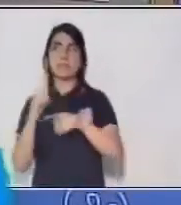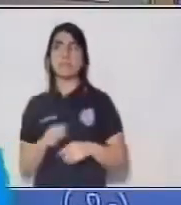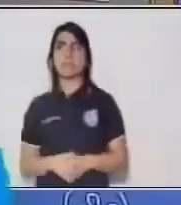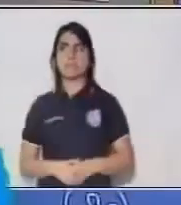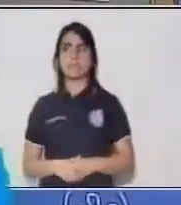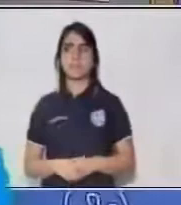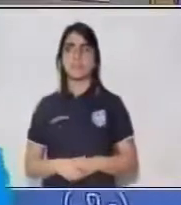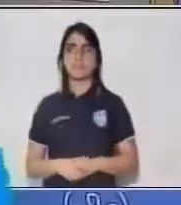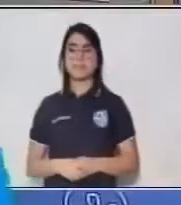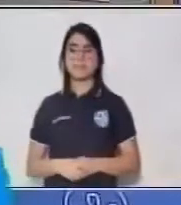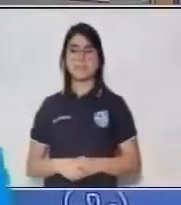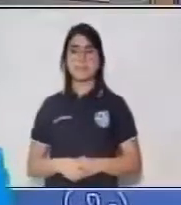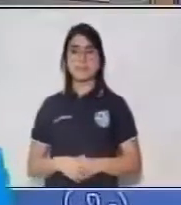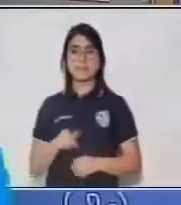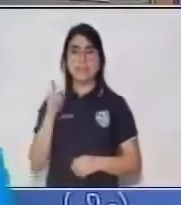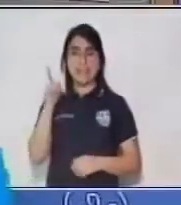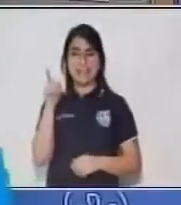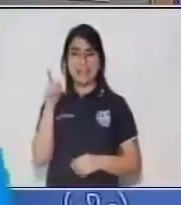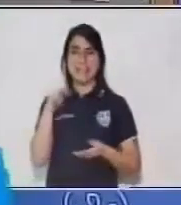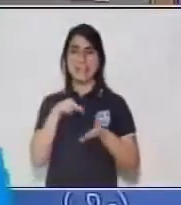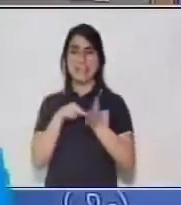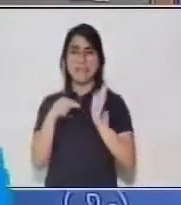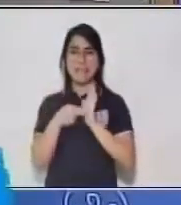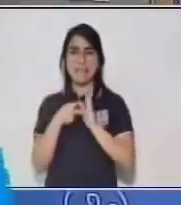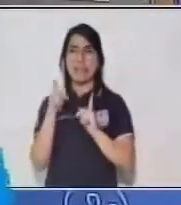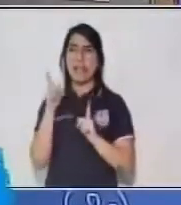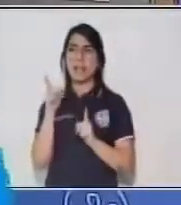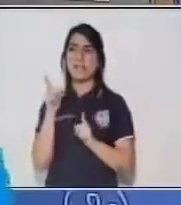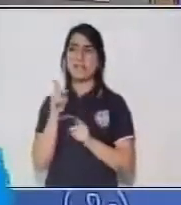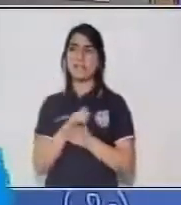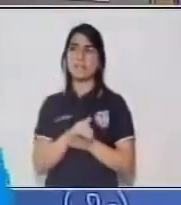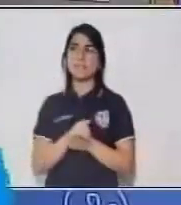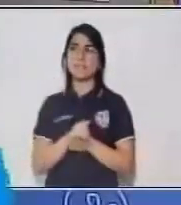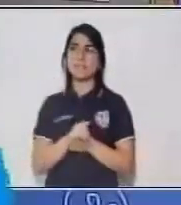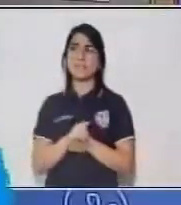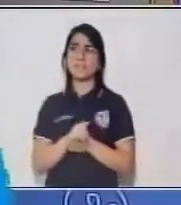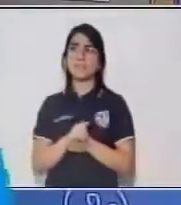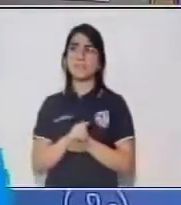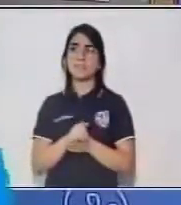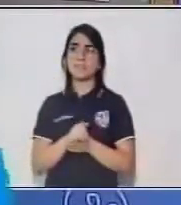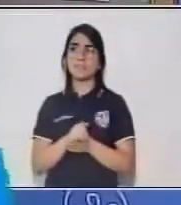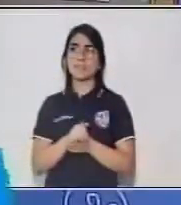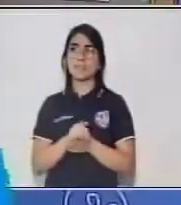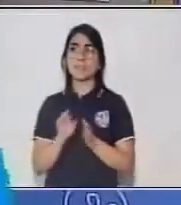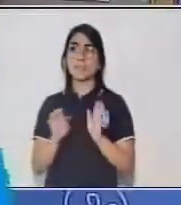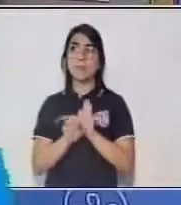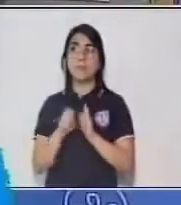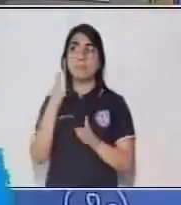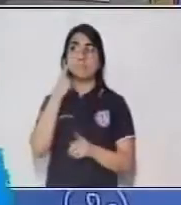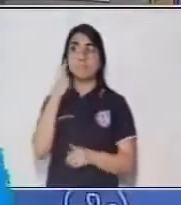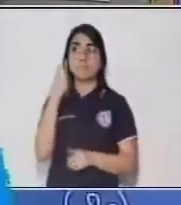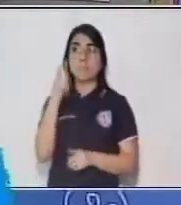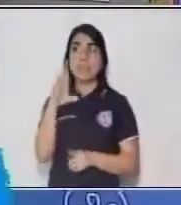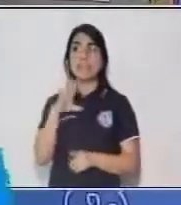Esta es la ecuación que nos va a generar una gráfica